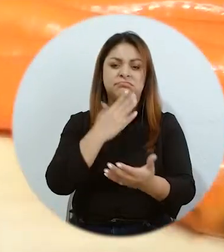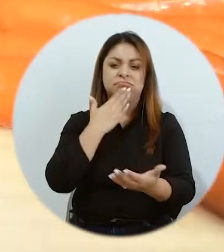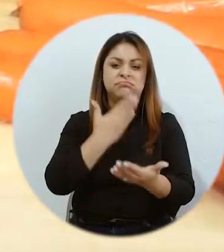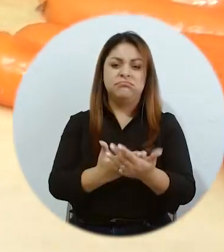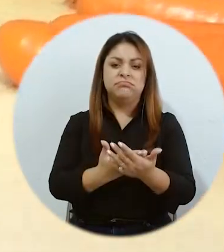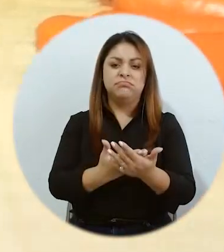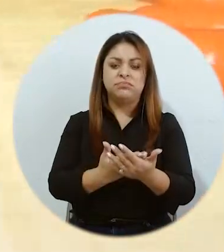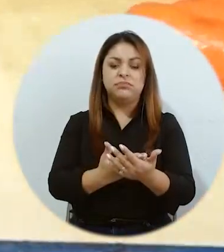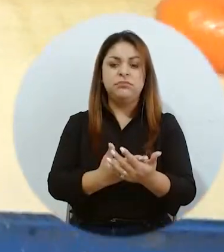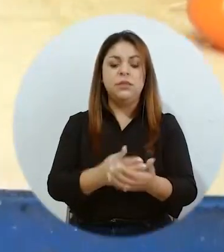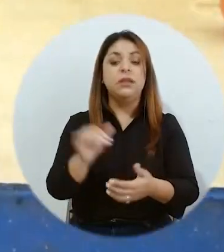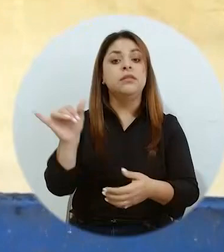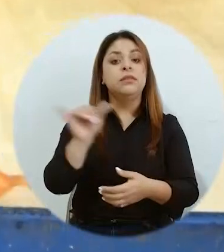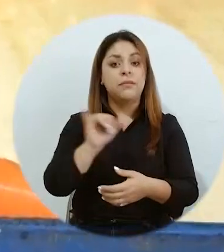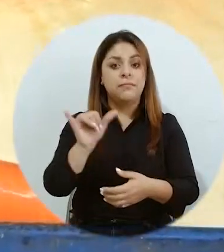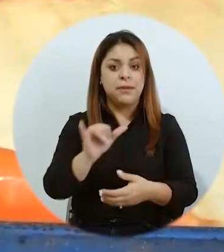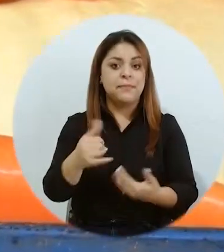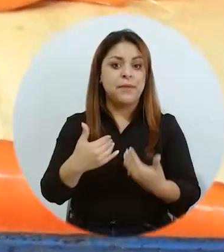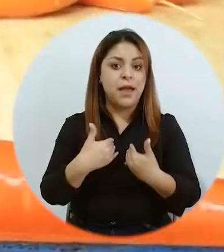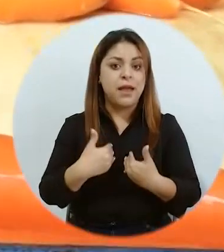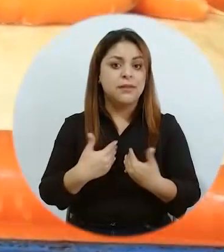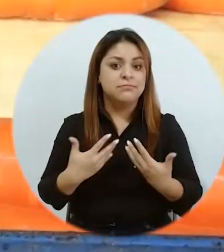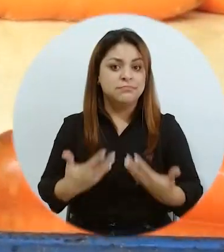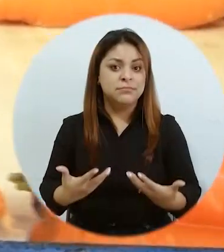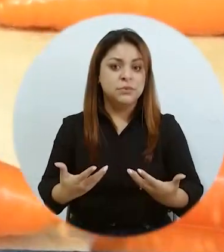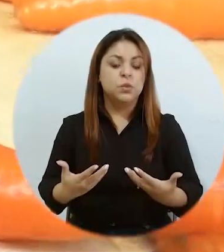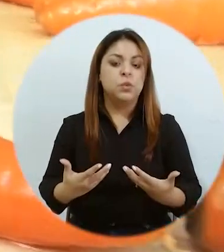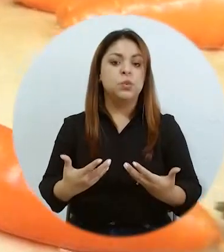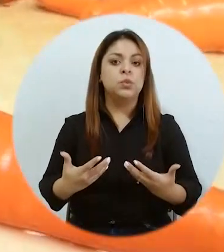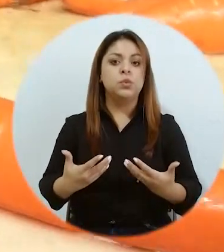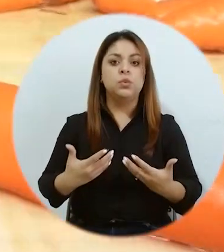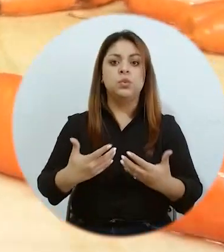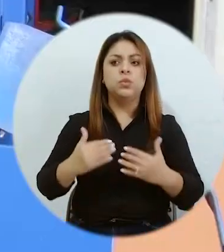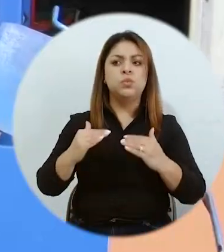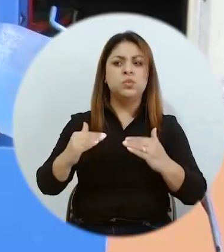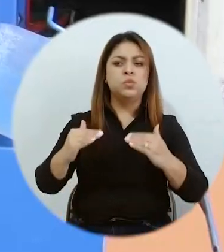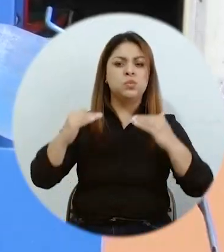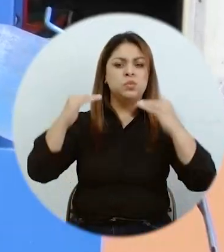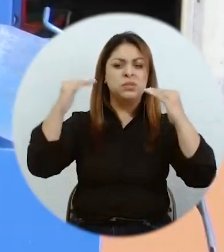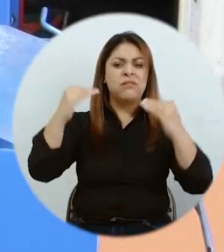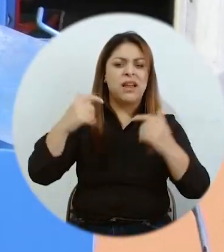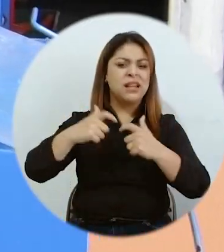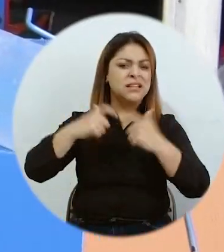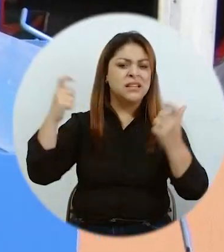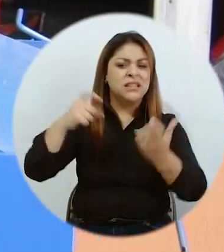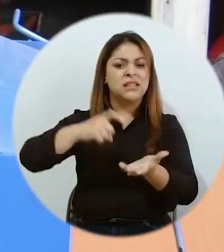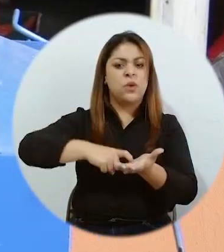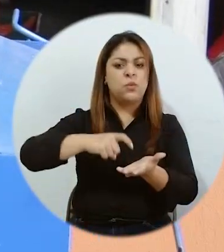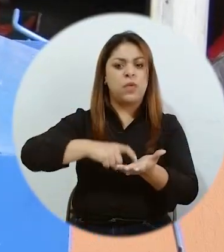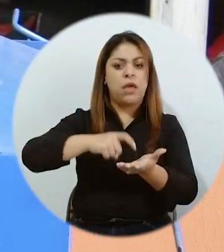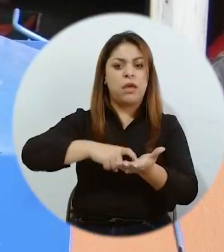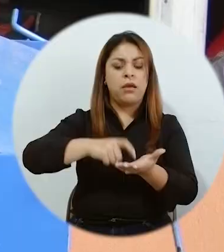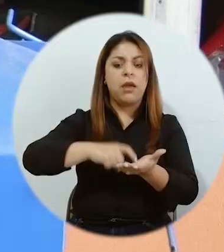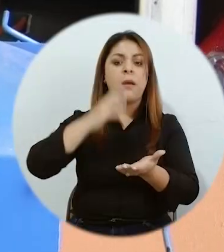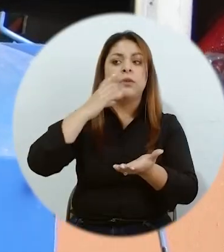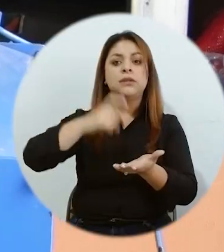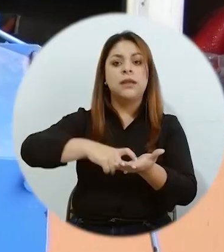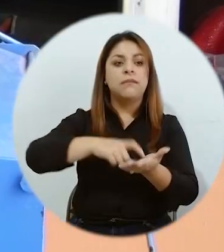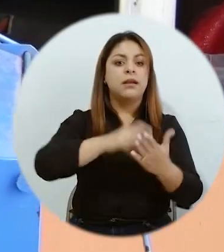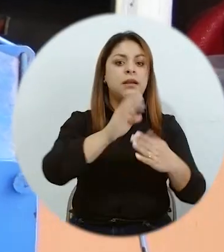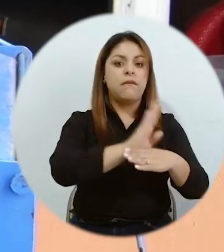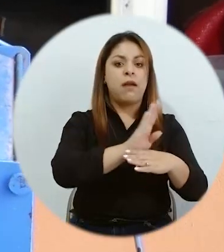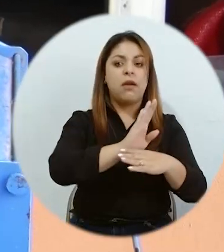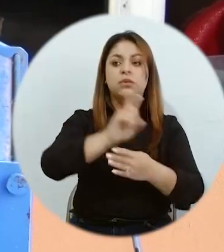ideal. Además, están viviendo un gran nivel de endeudamiento, porque deben no solamente a